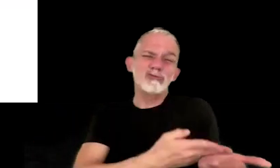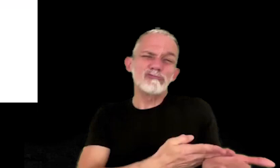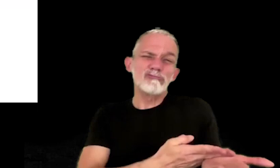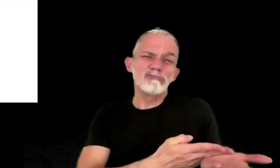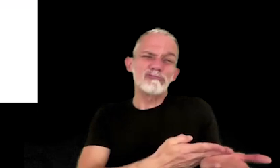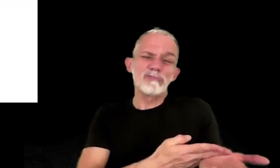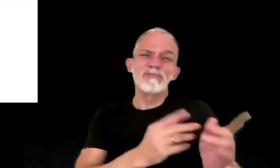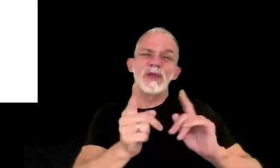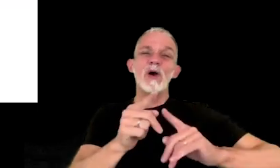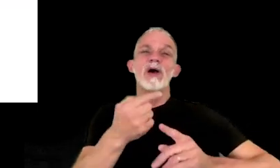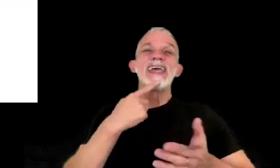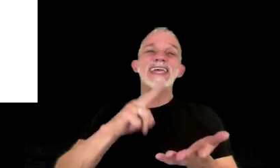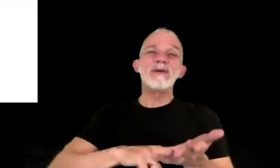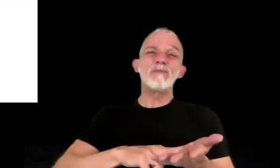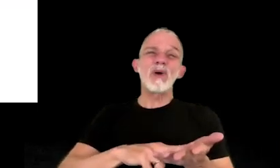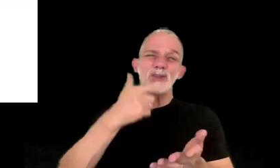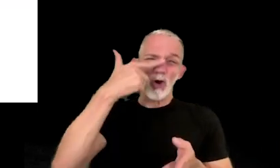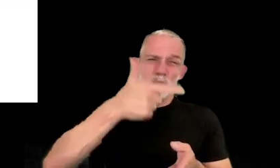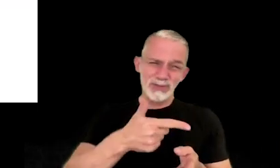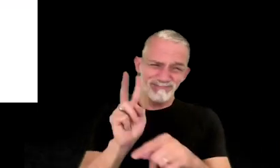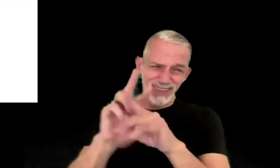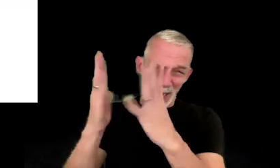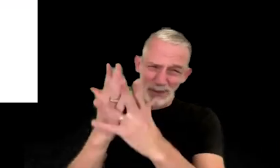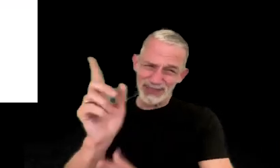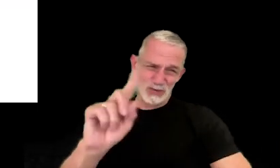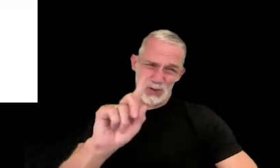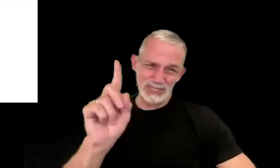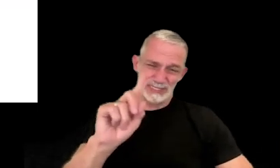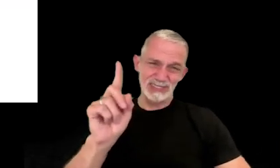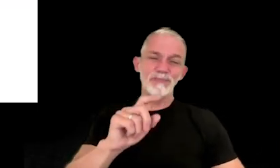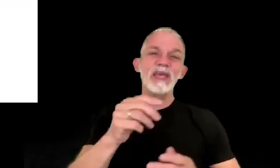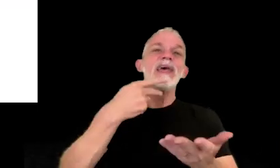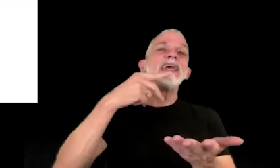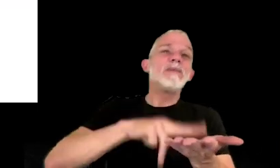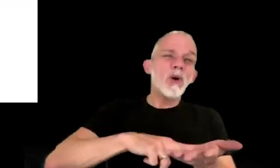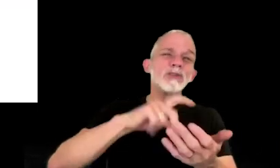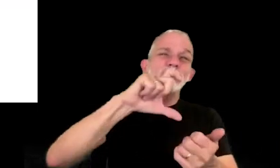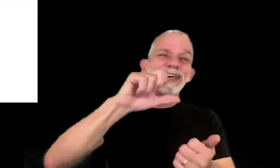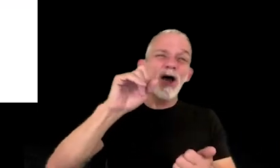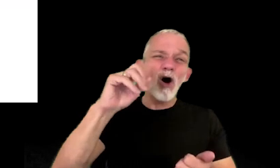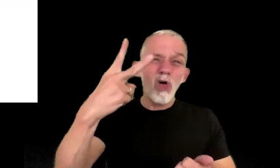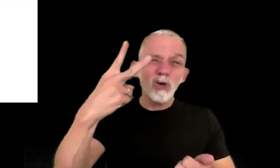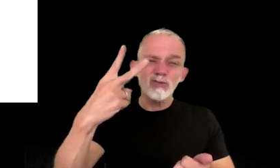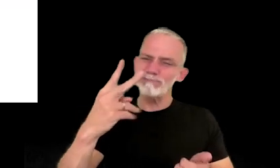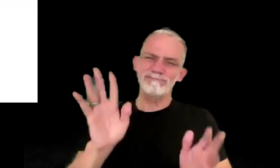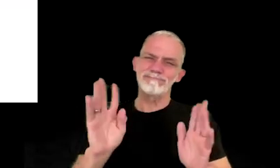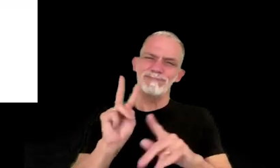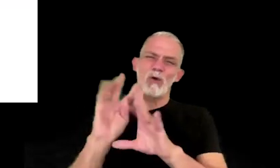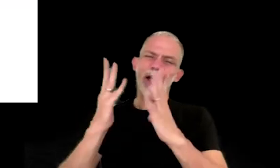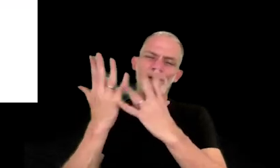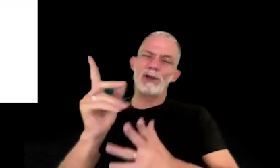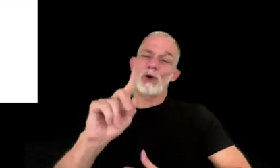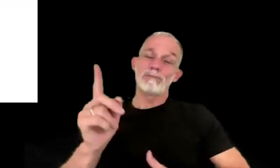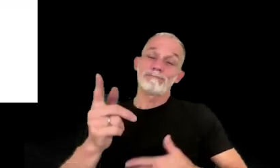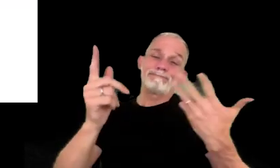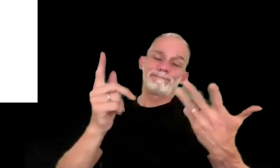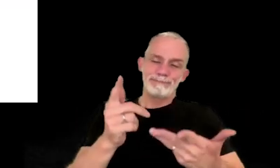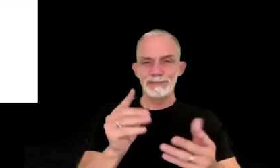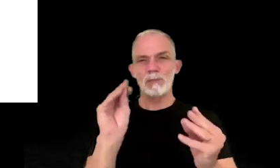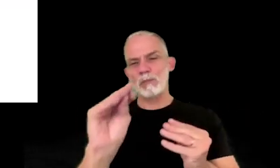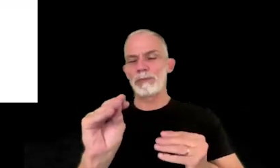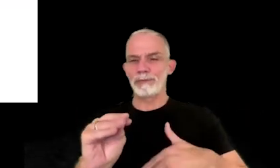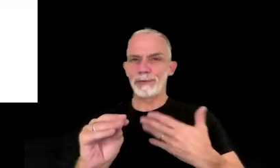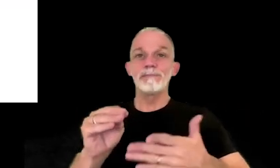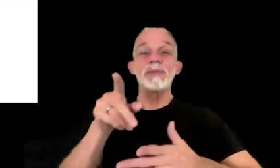El impuesto a los combustibles no es un impuesto ambiental. El impuesto al dióxido de carbono tampoco, pero se lo tilda de. Después lo vamos a ver.